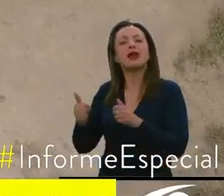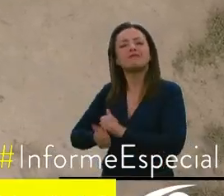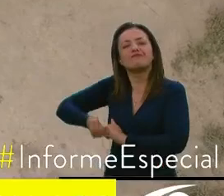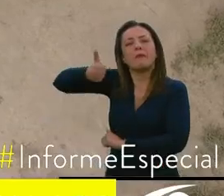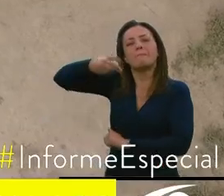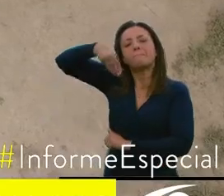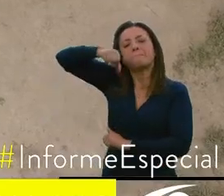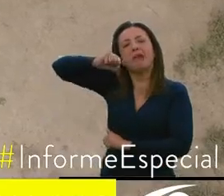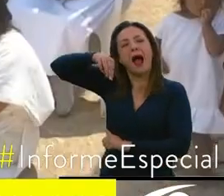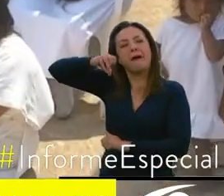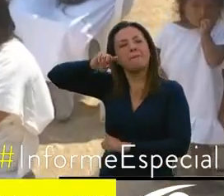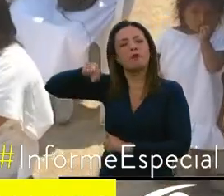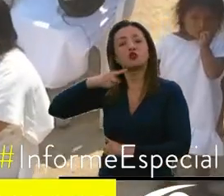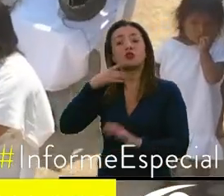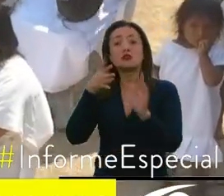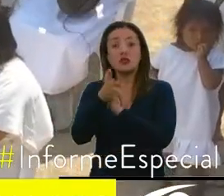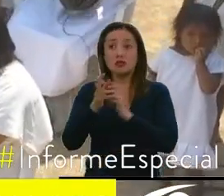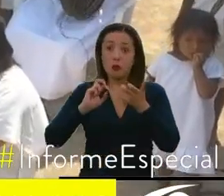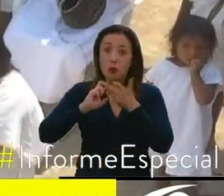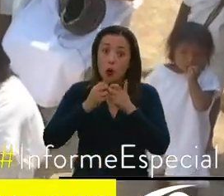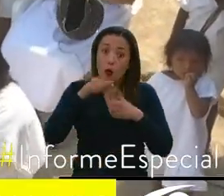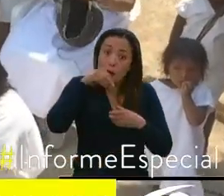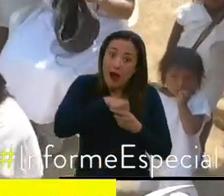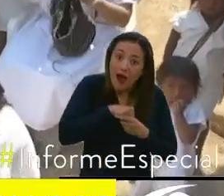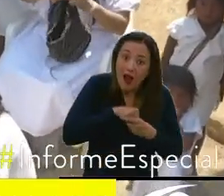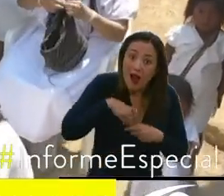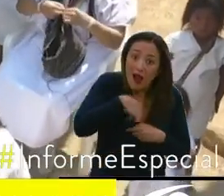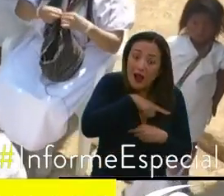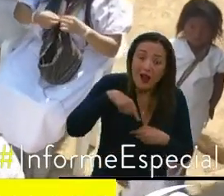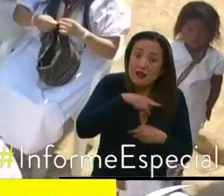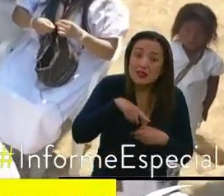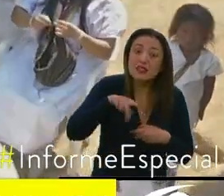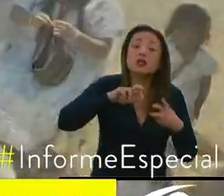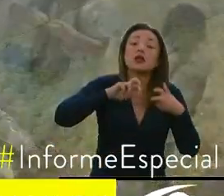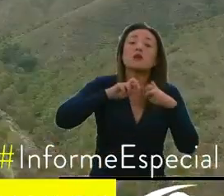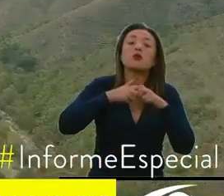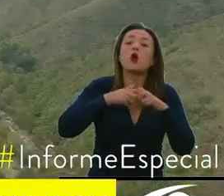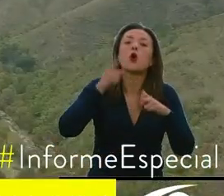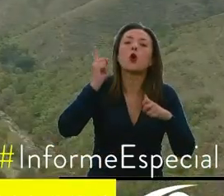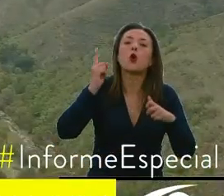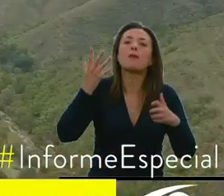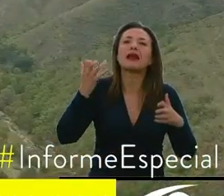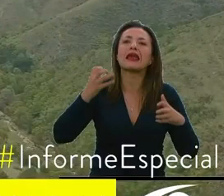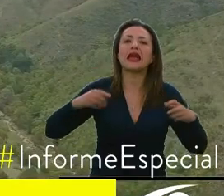frase: esto no es un problema interno, esto es un problema de la disputa